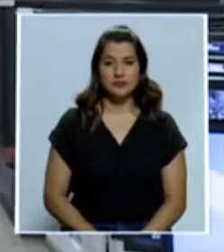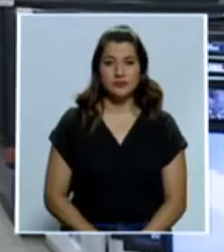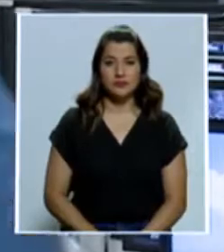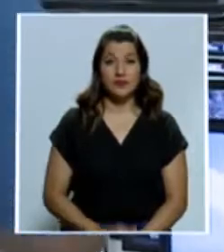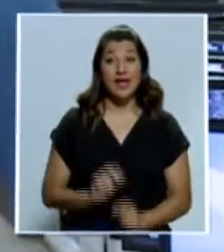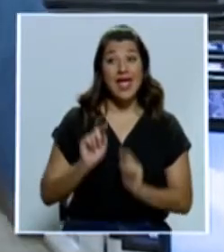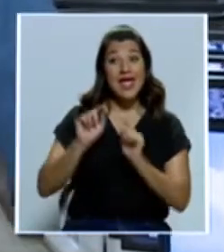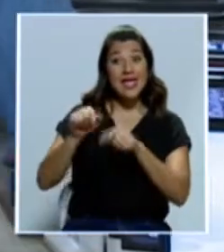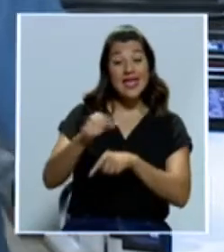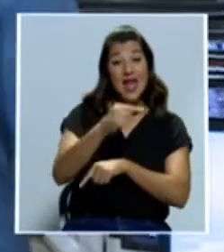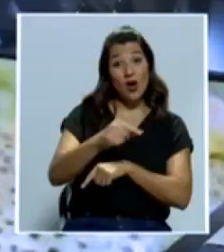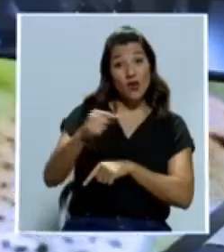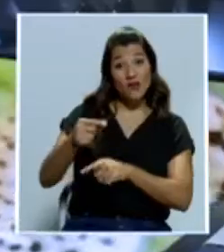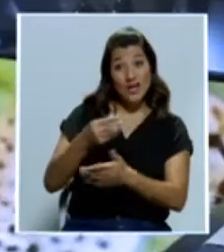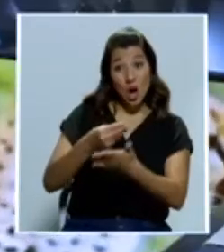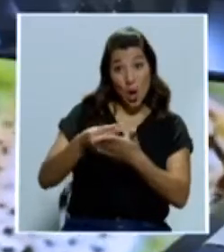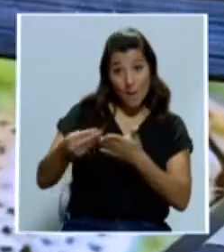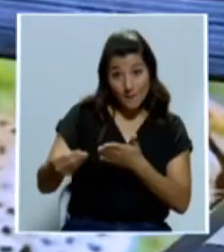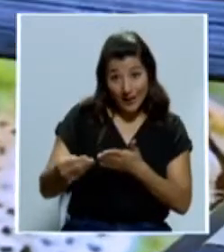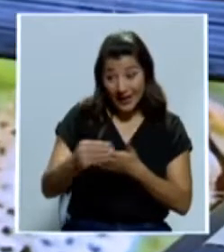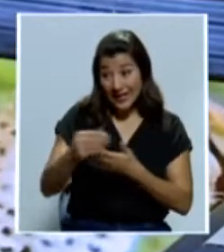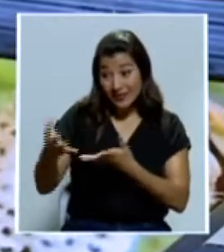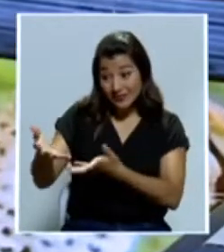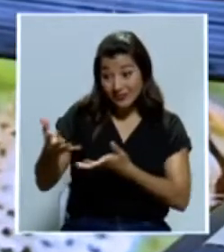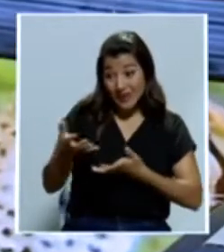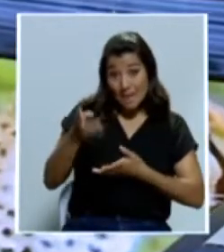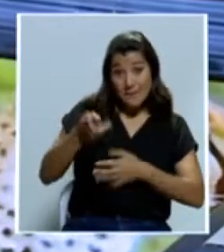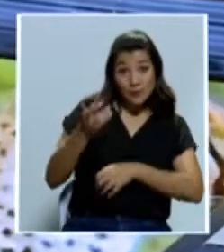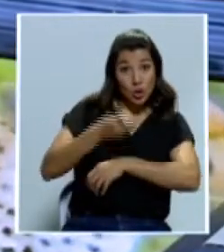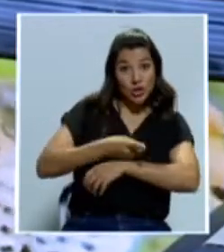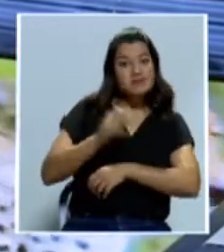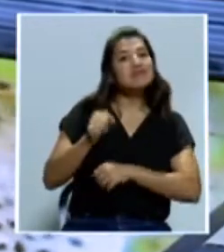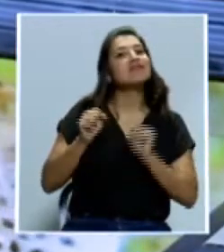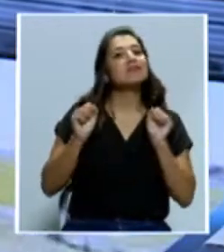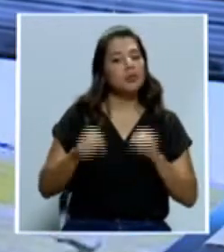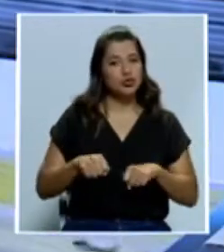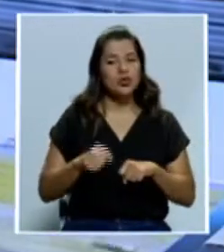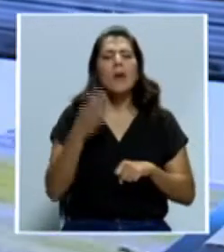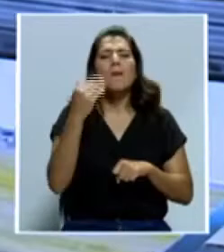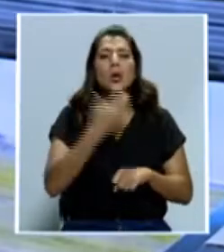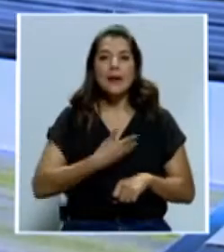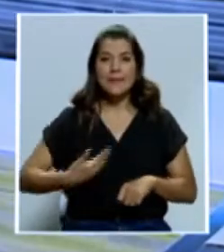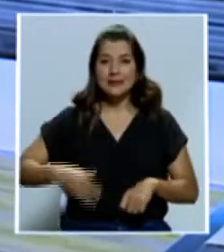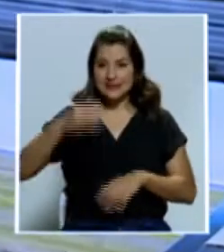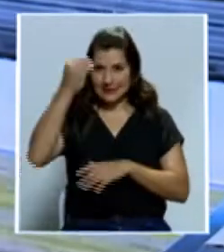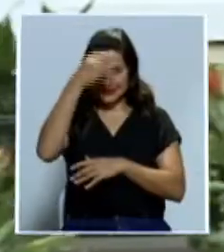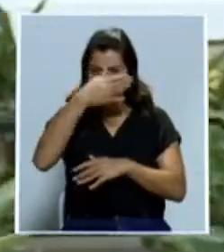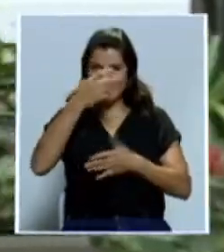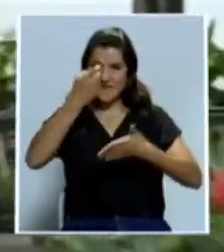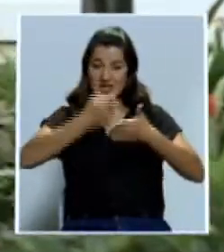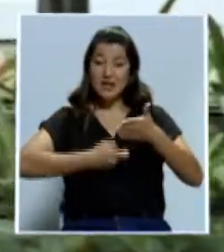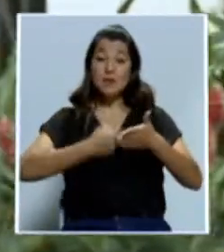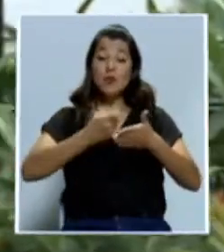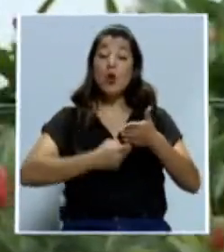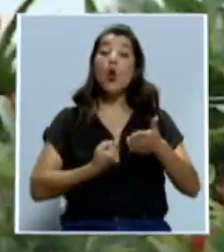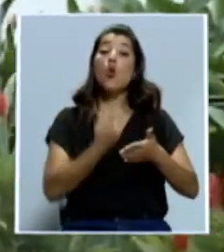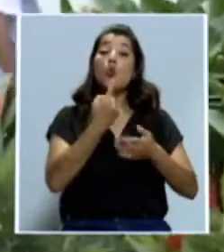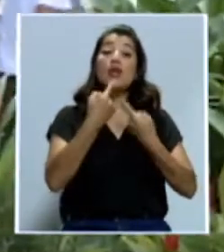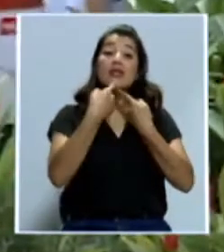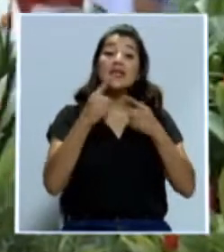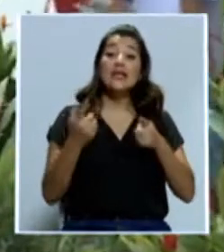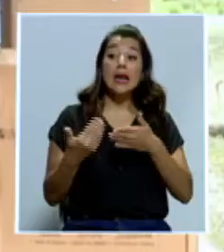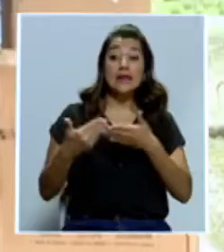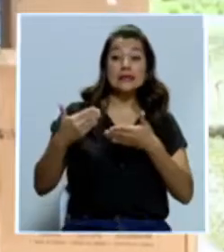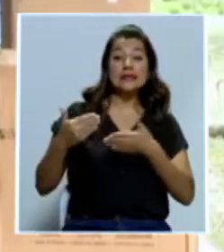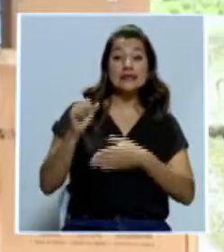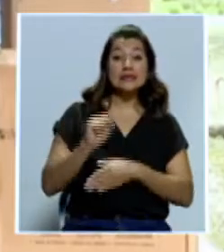¿Acudir a Golfito y comprar y retirar el mismo día? Sí, será posible. Esto luego de que el presidente Carlos Alvarado firmara una de las directrices el pasado